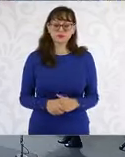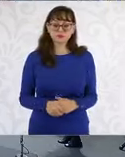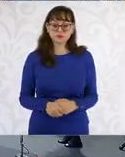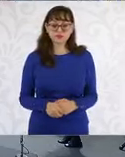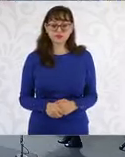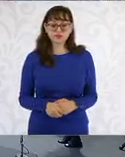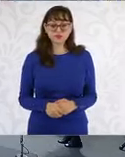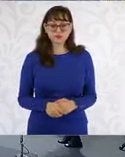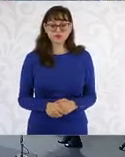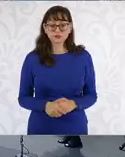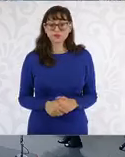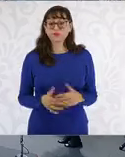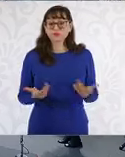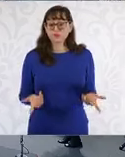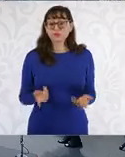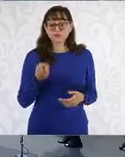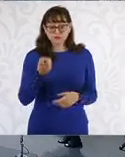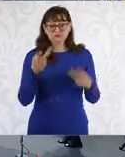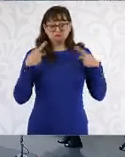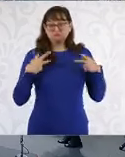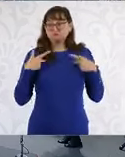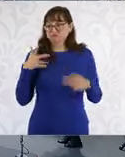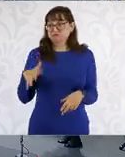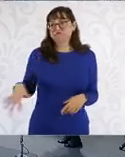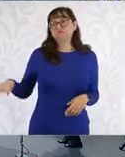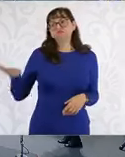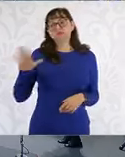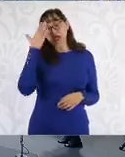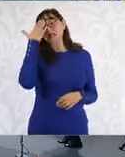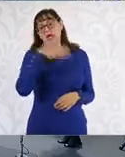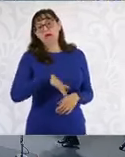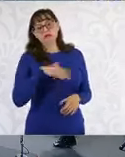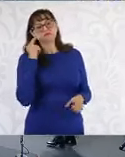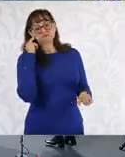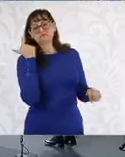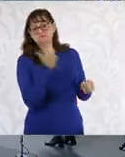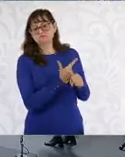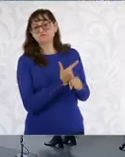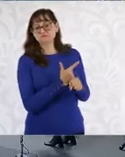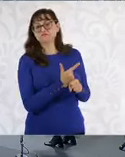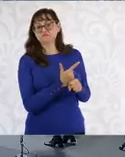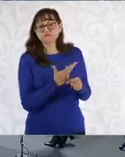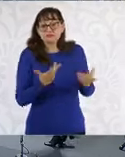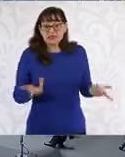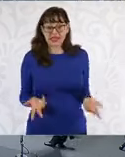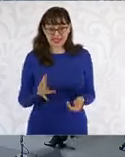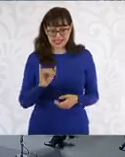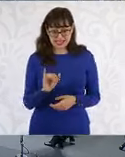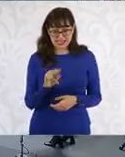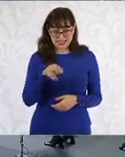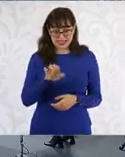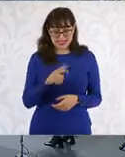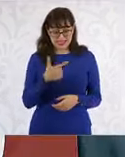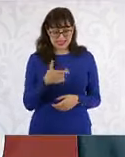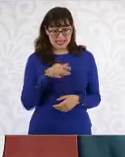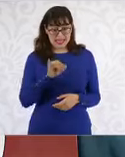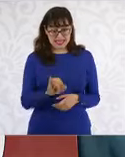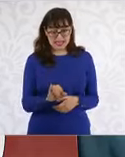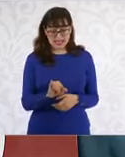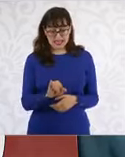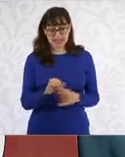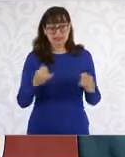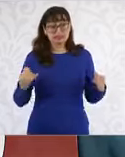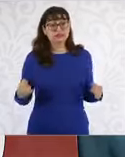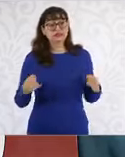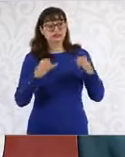Entonces, eso se da cuenta la ciudadanía, porque el INEGI, que es una institución autónoma